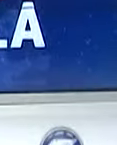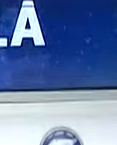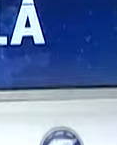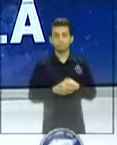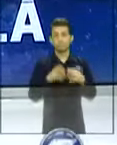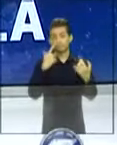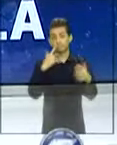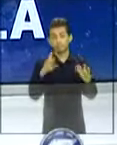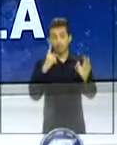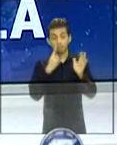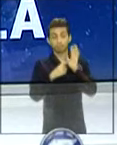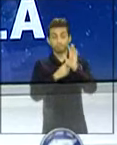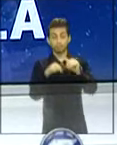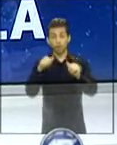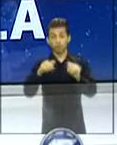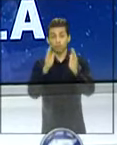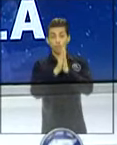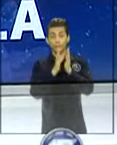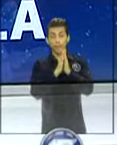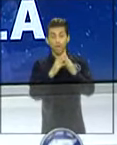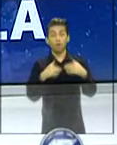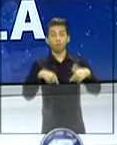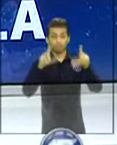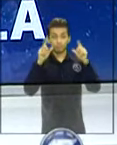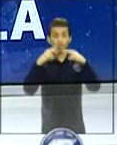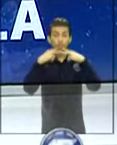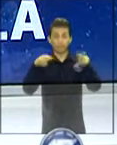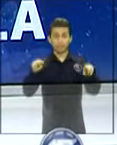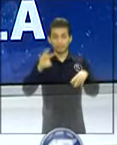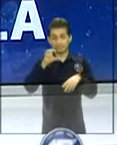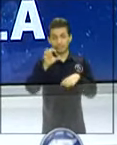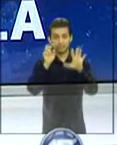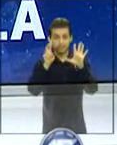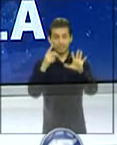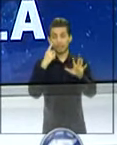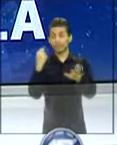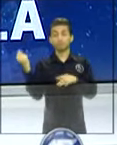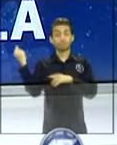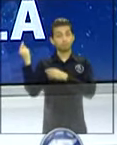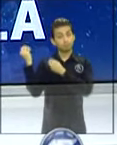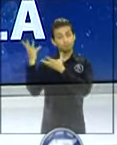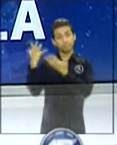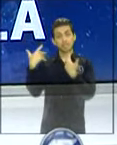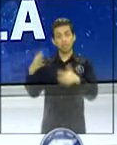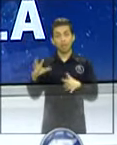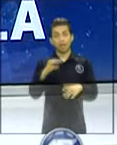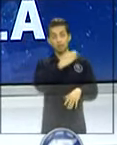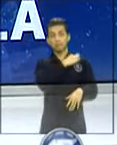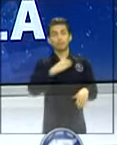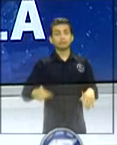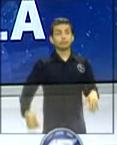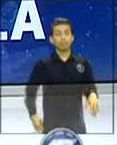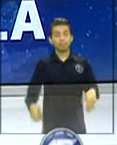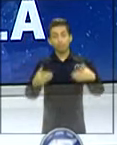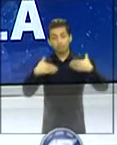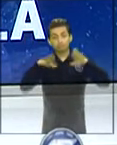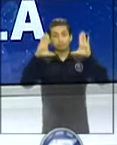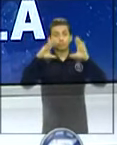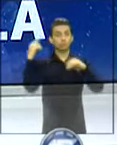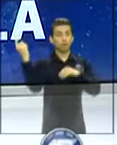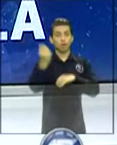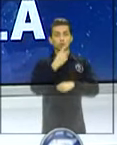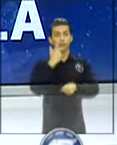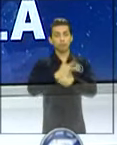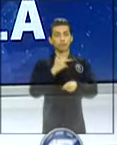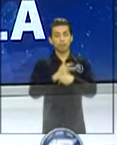Dando esta edición dominical de Noti 7 y acabamos de presenciar el mensaje presidencial, la cadena nacional, en la cual el